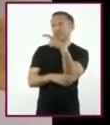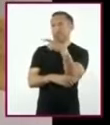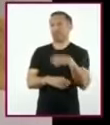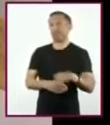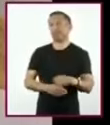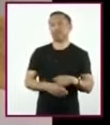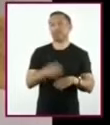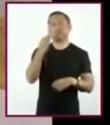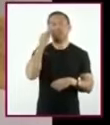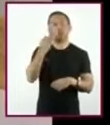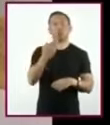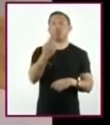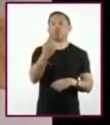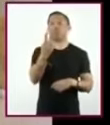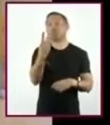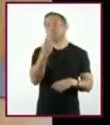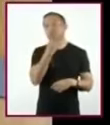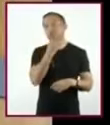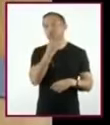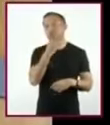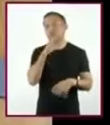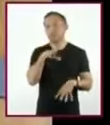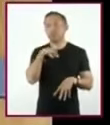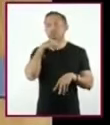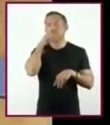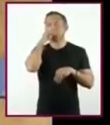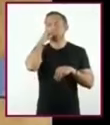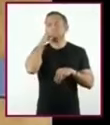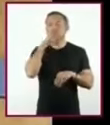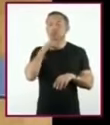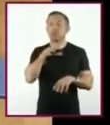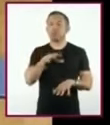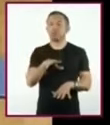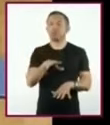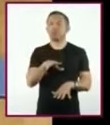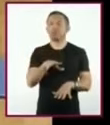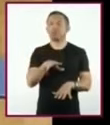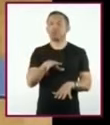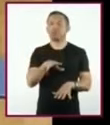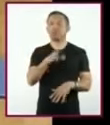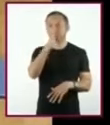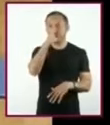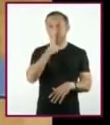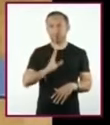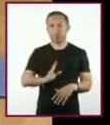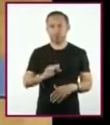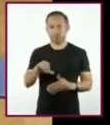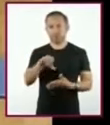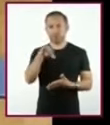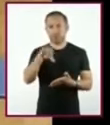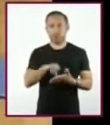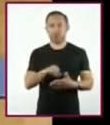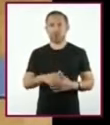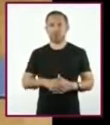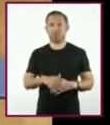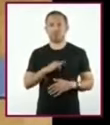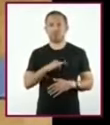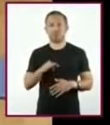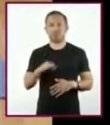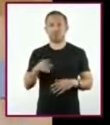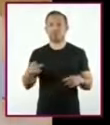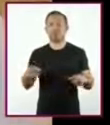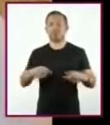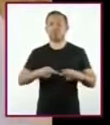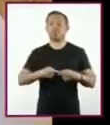Estás de 1 a 3 minutos, inhala y exhalas, regresas al centro. Estira tu pierna, recoge